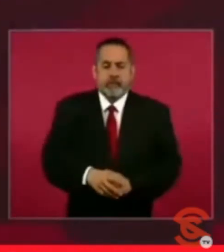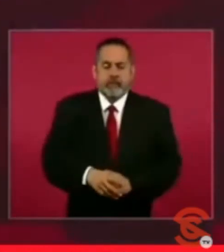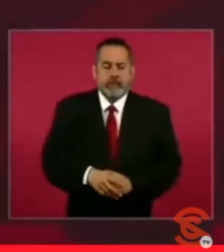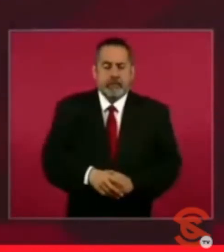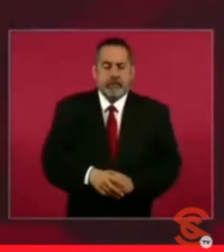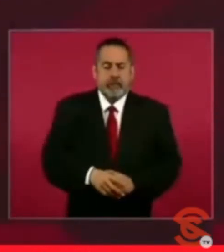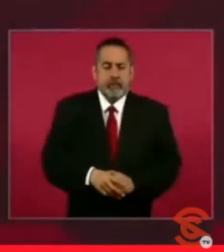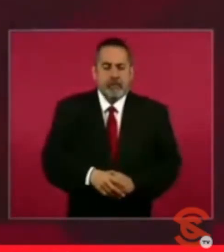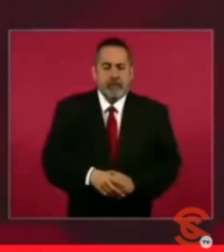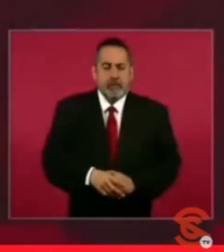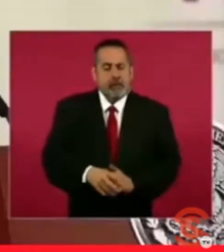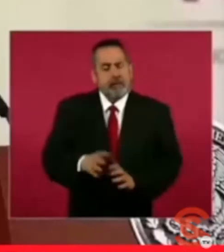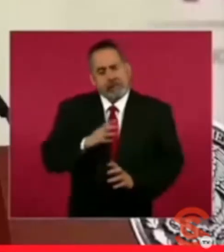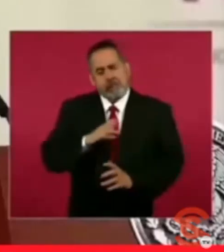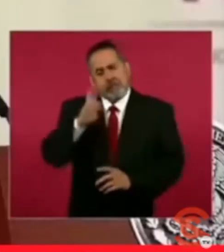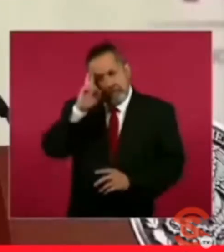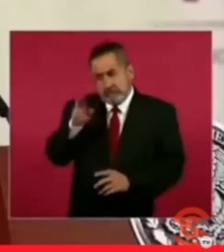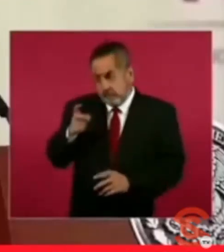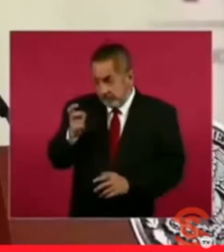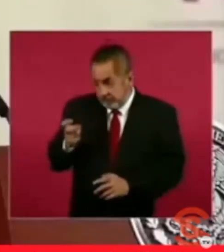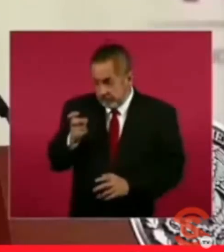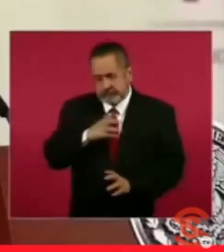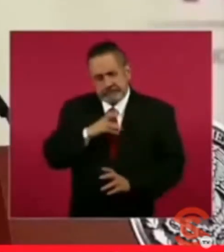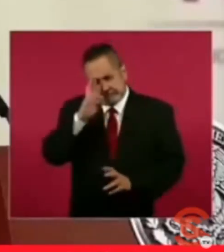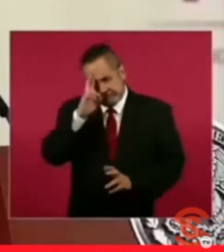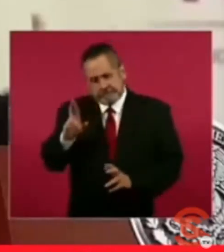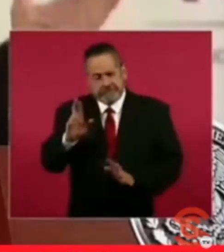Y hay que respetar también ese criterio.